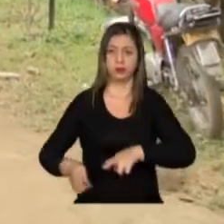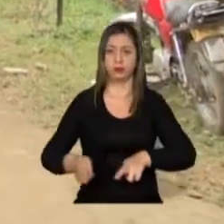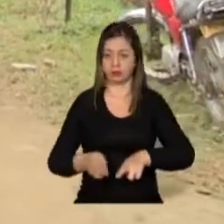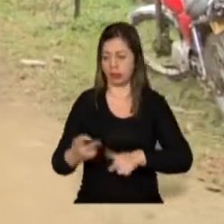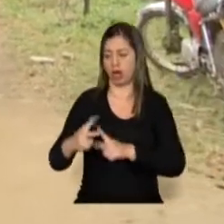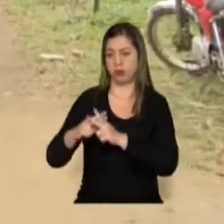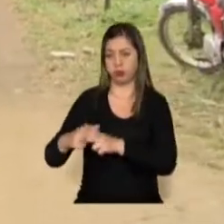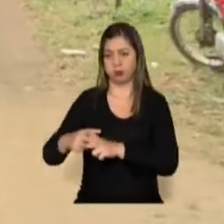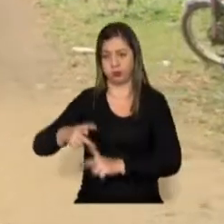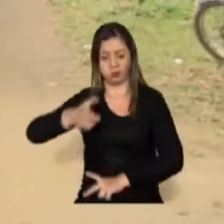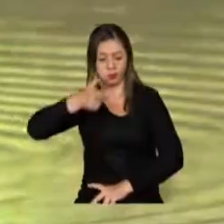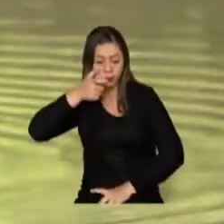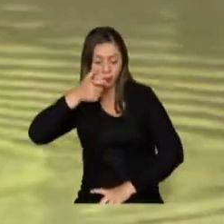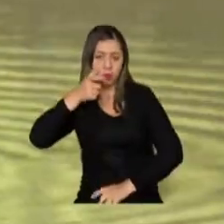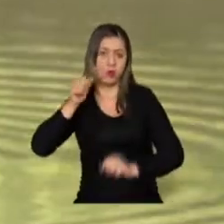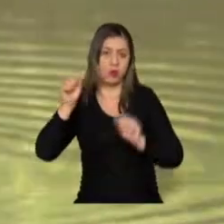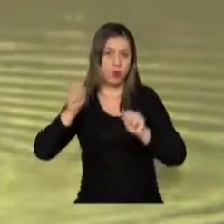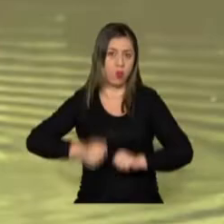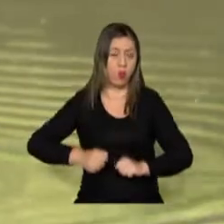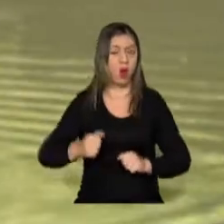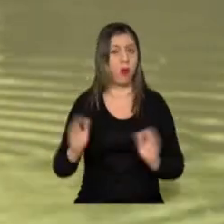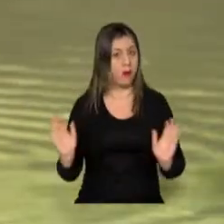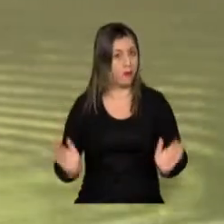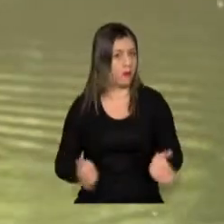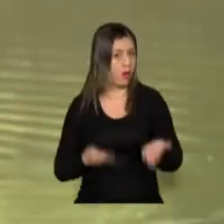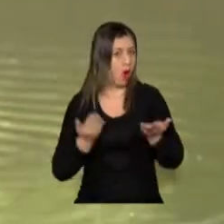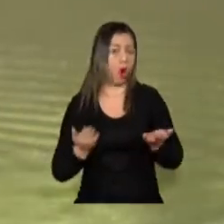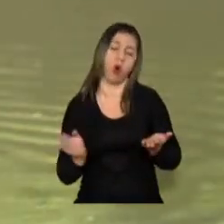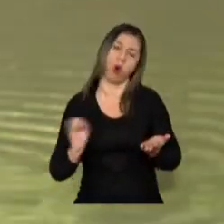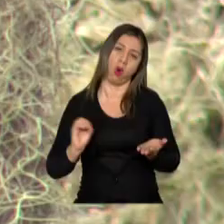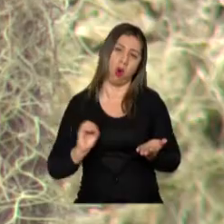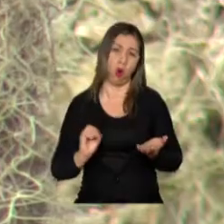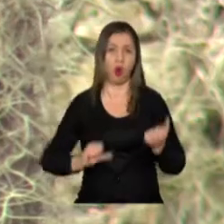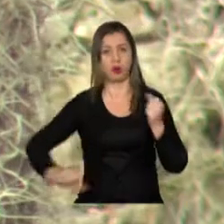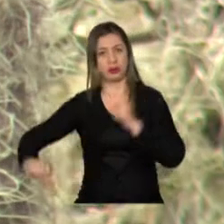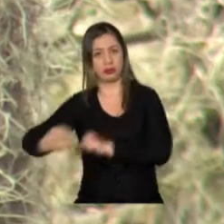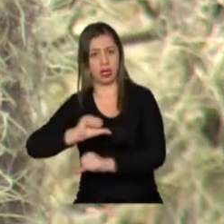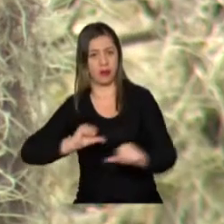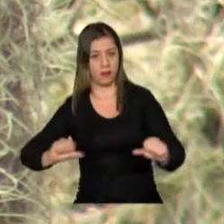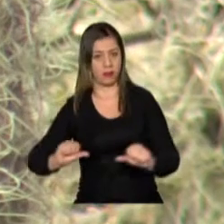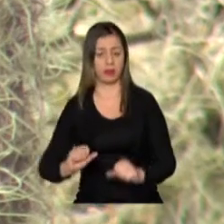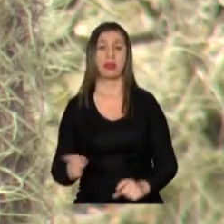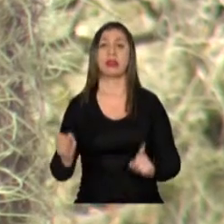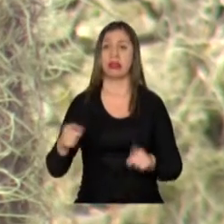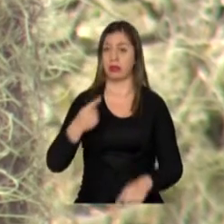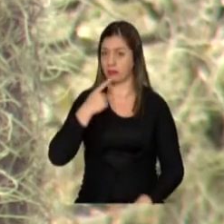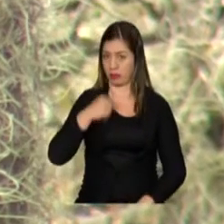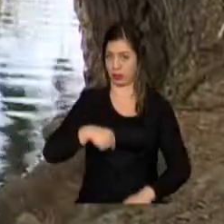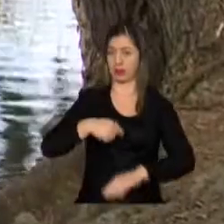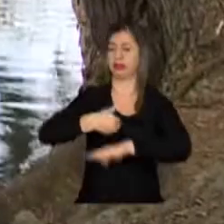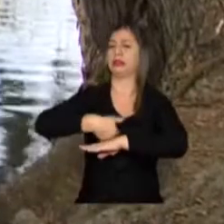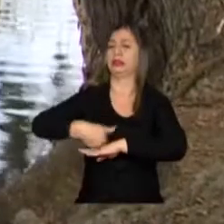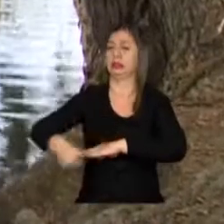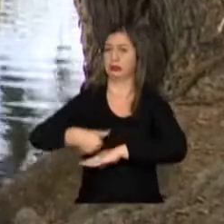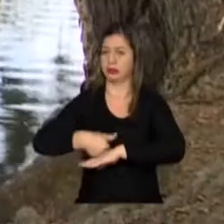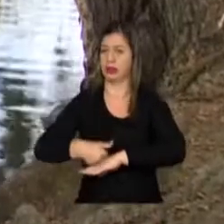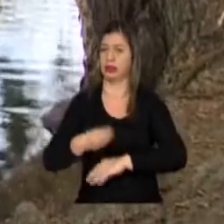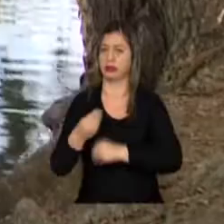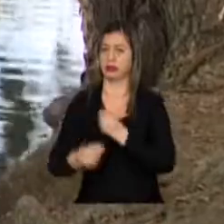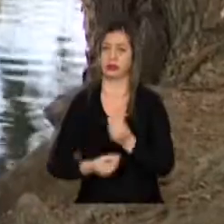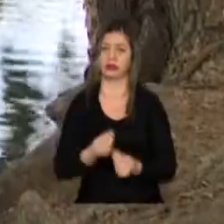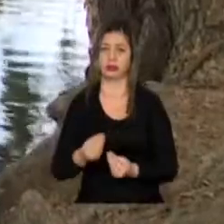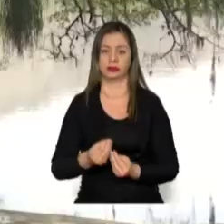van a hacer la evaluación para saber si podemos mejorarlo o definitivamente hay que reemplazarlo. Y también me han solicitado que realicemos